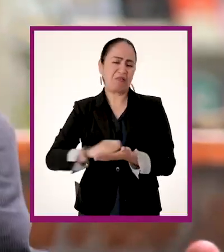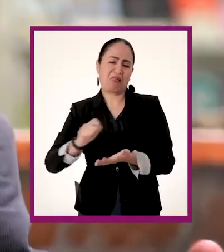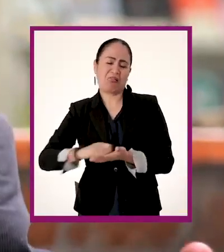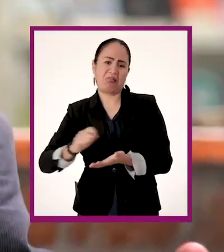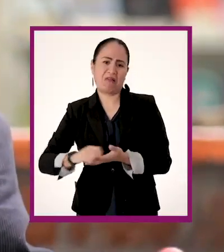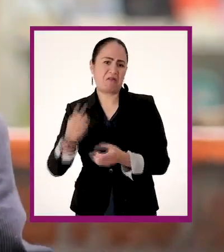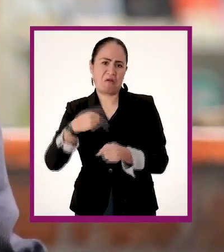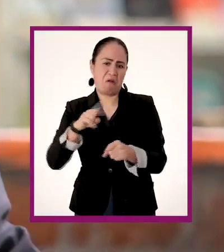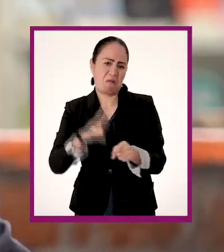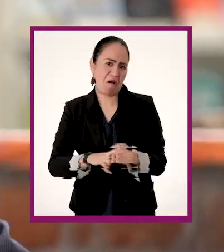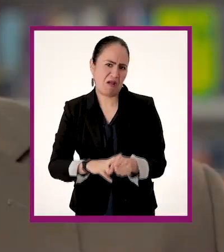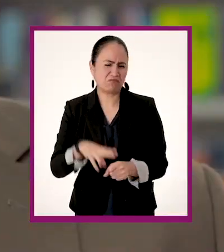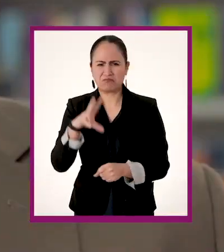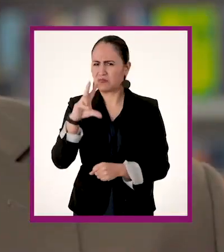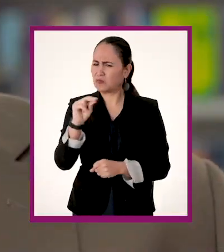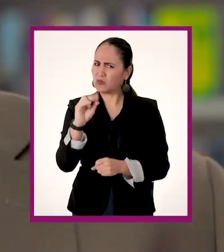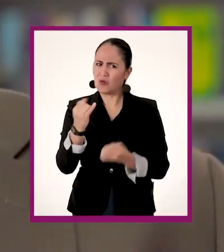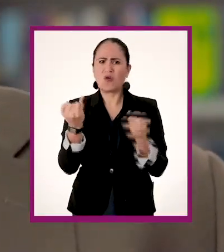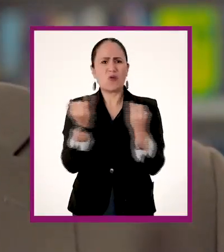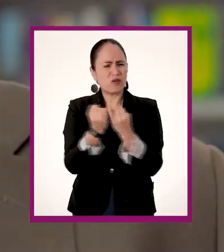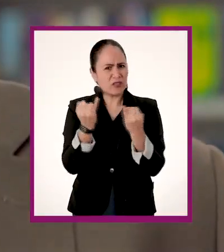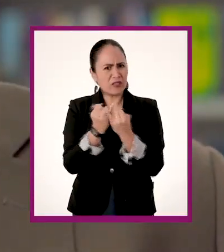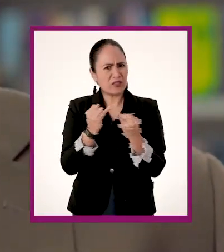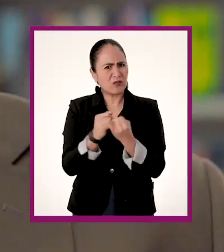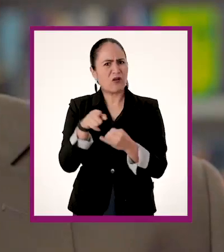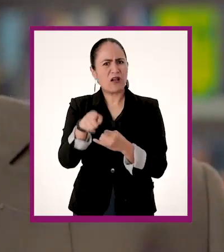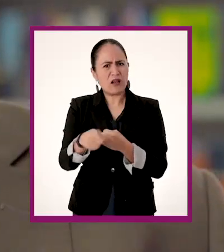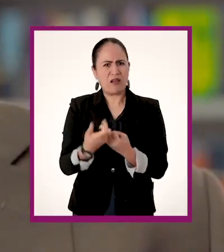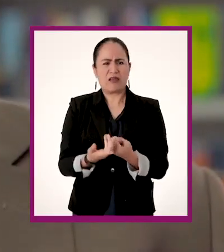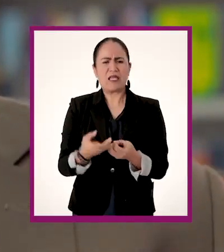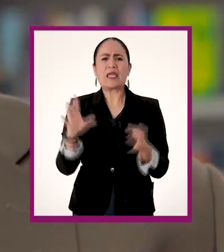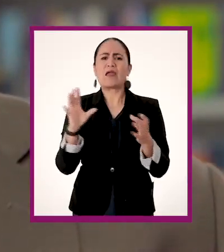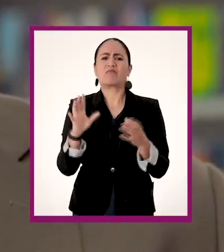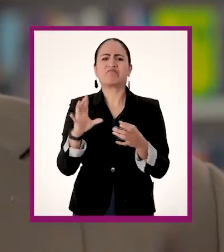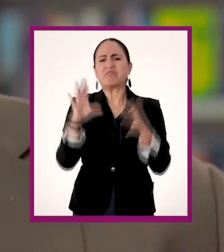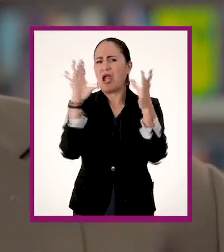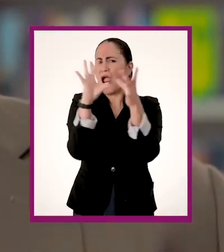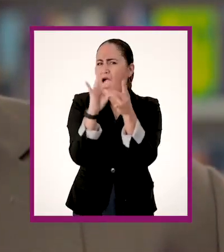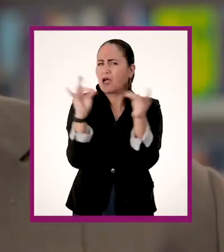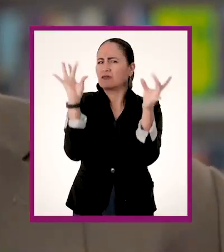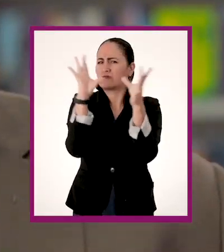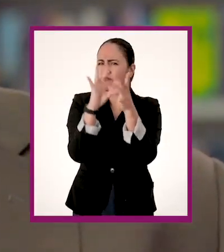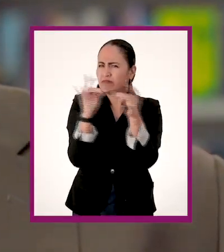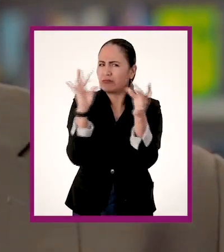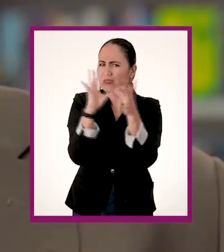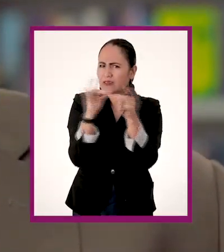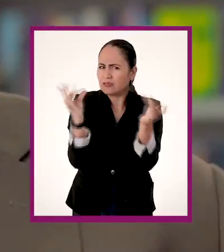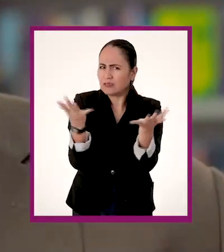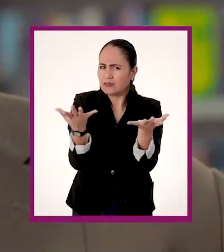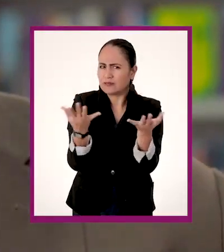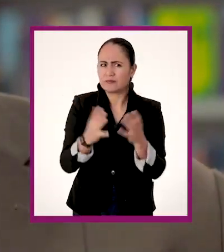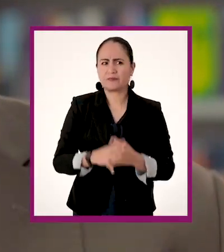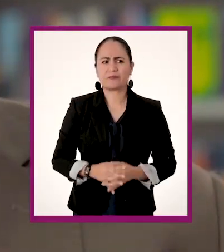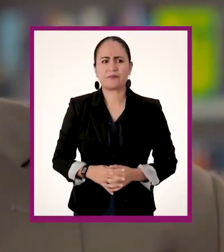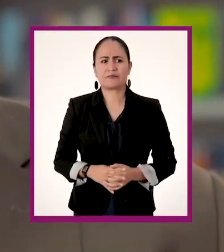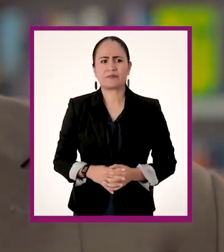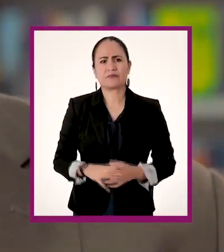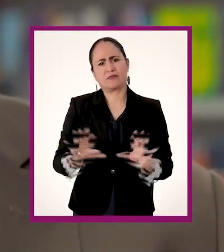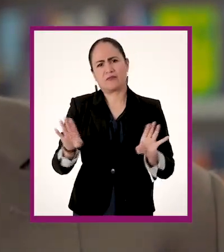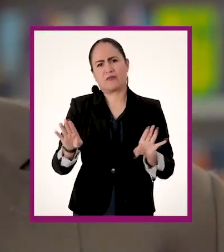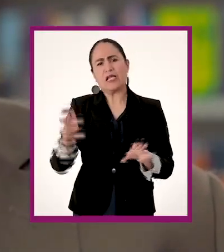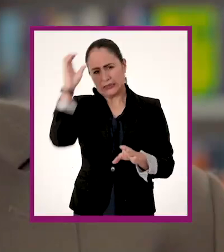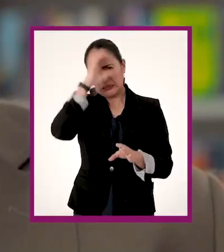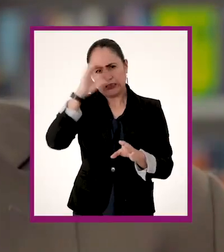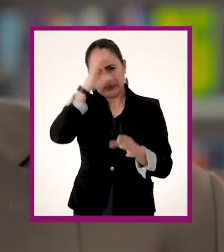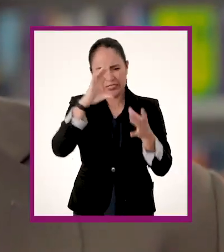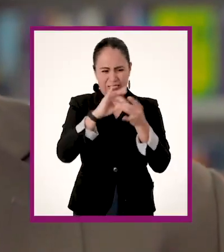Vivimos poéticamente. No solamente tiene un aspecto estético, claro, tradicional, la poesía, la literatura, los